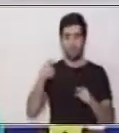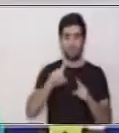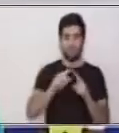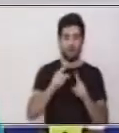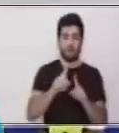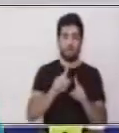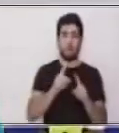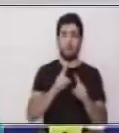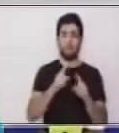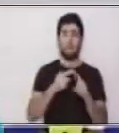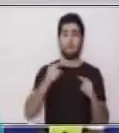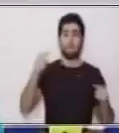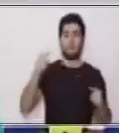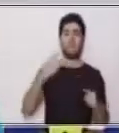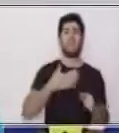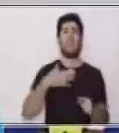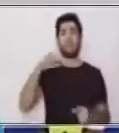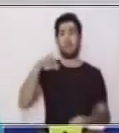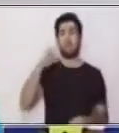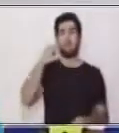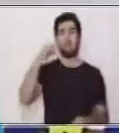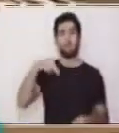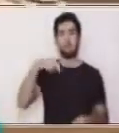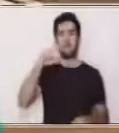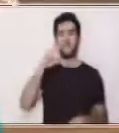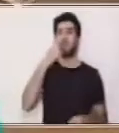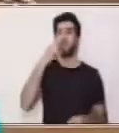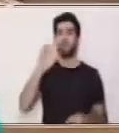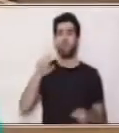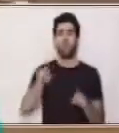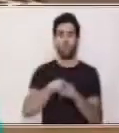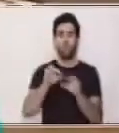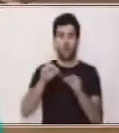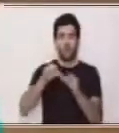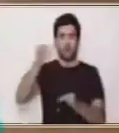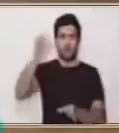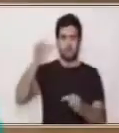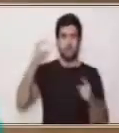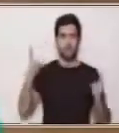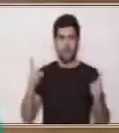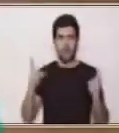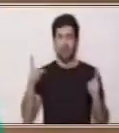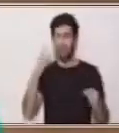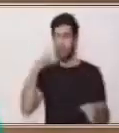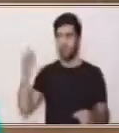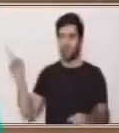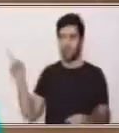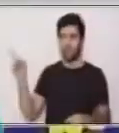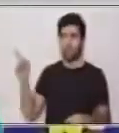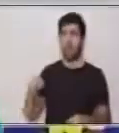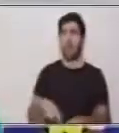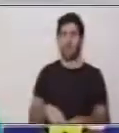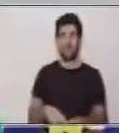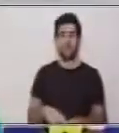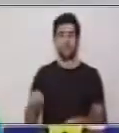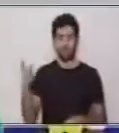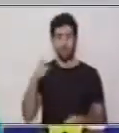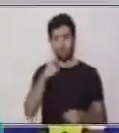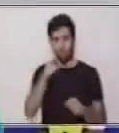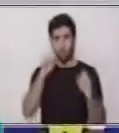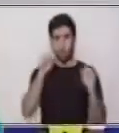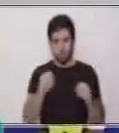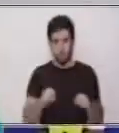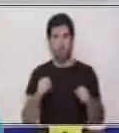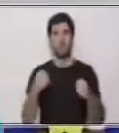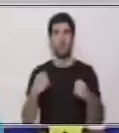pinchos que son unos palillos, tú puedes utilizarlo con palitos, algunos palitos,